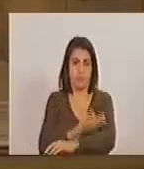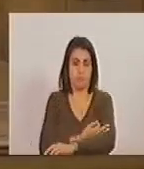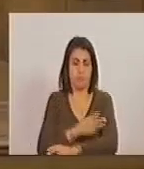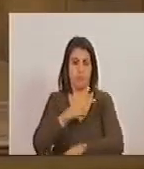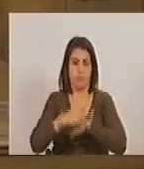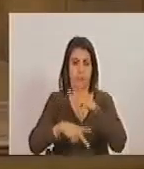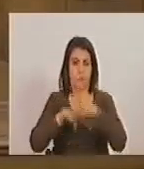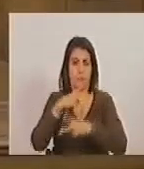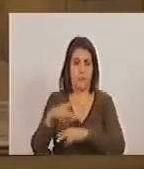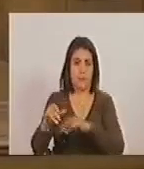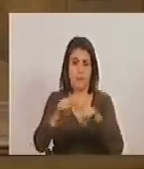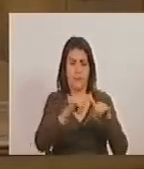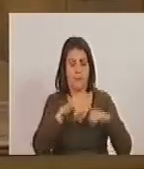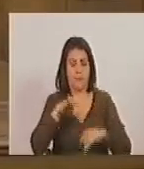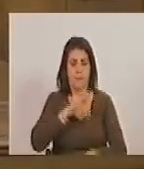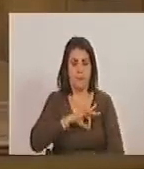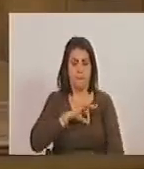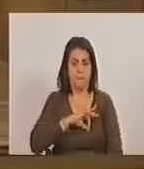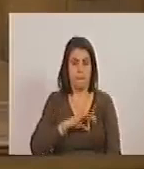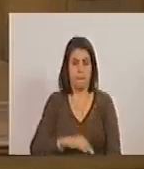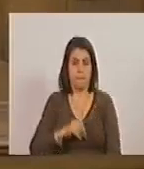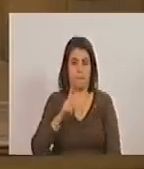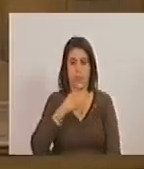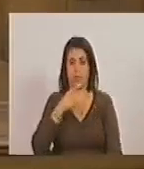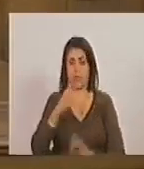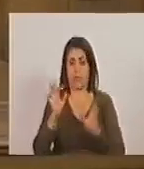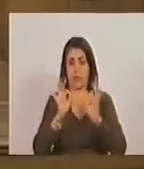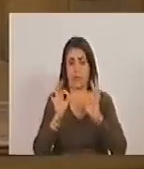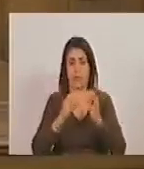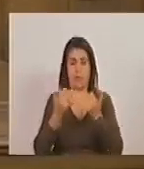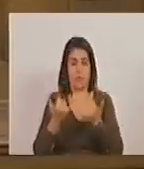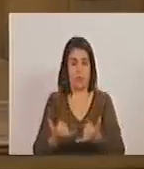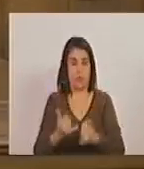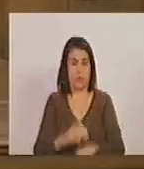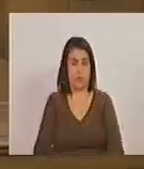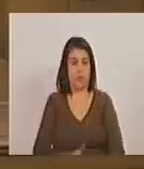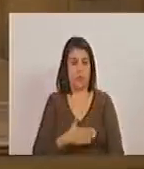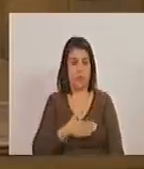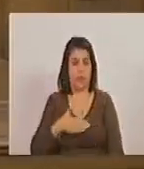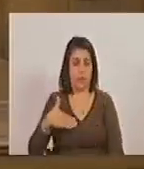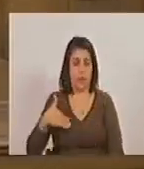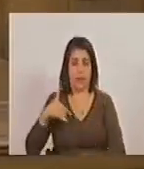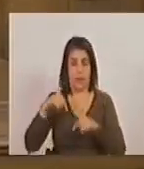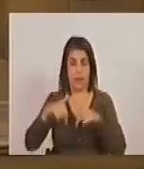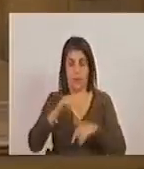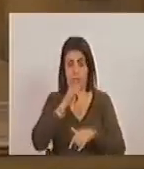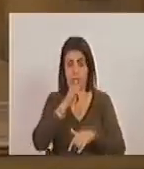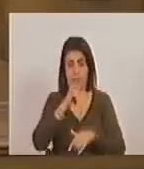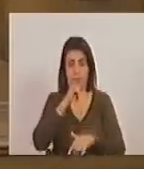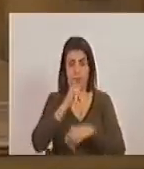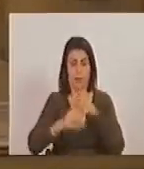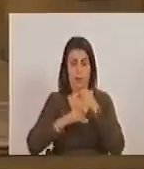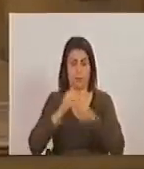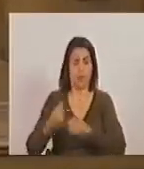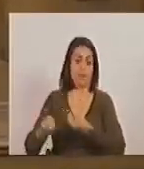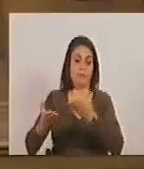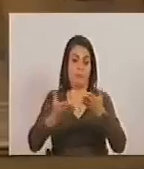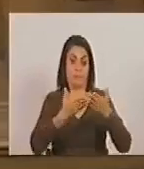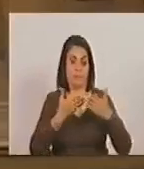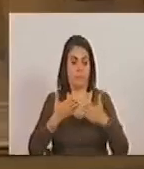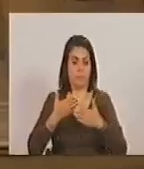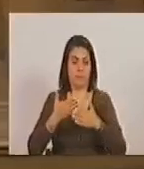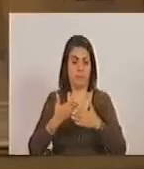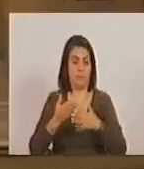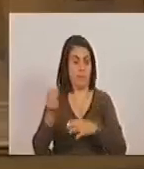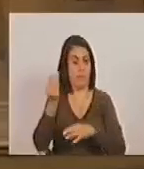este proceso de igualdad social. No digo más nada por ahorita. Quiero que este mensaje sea transmitido, que